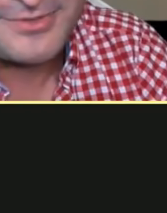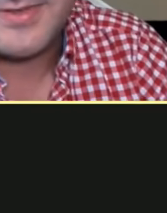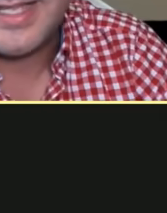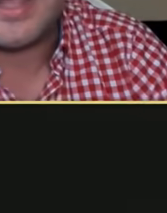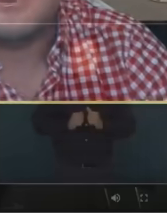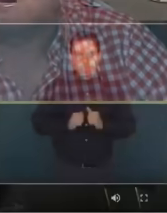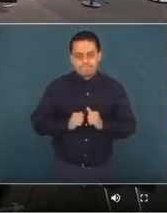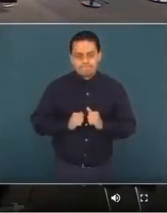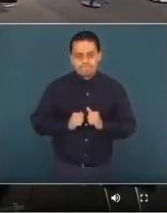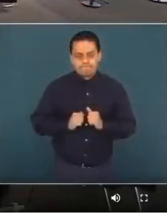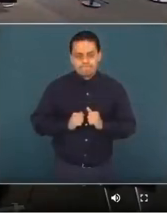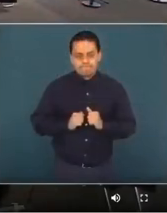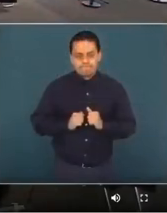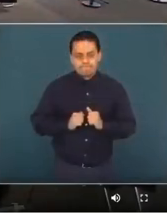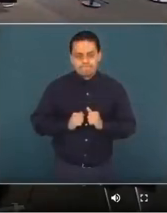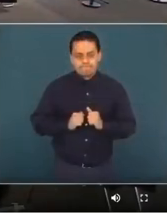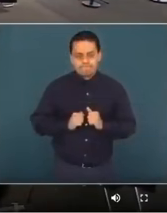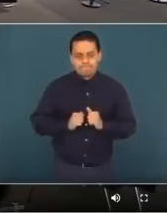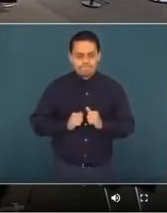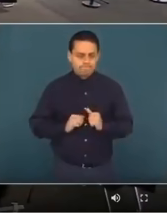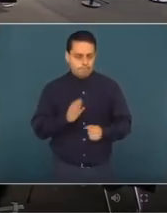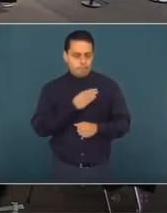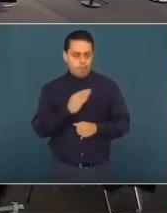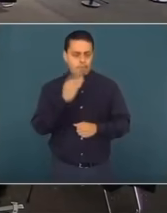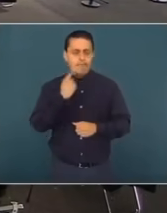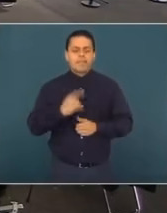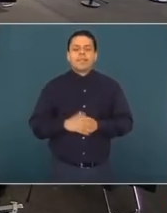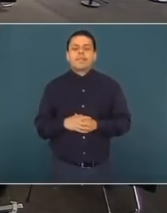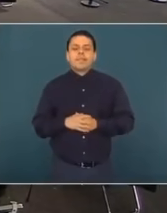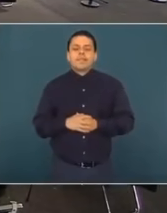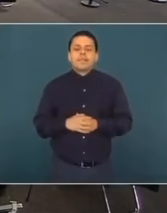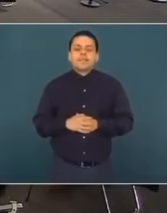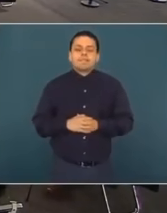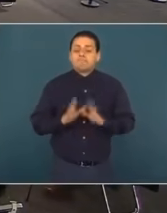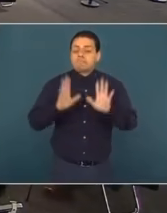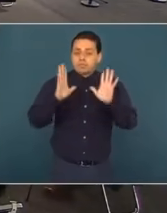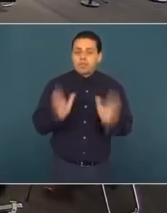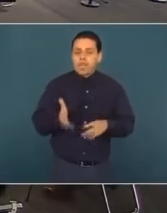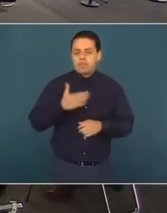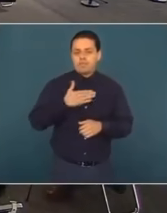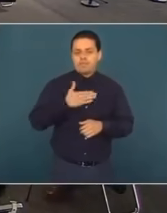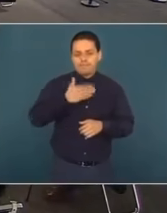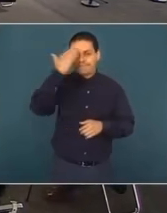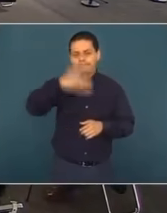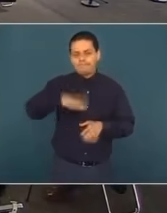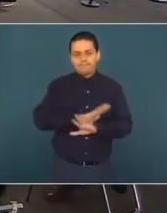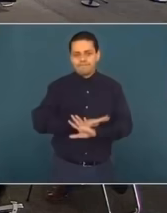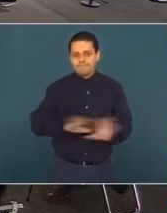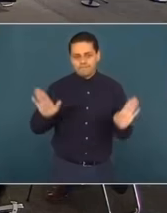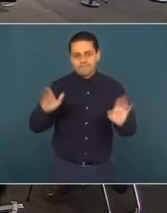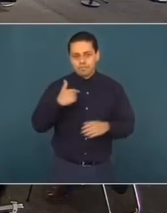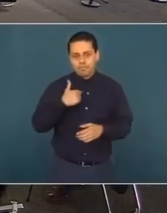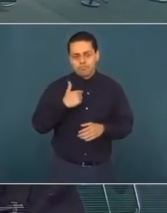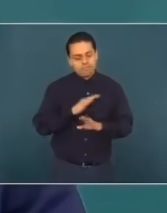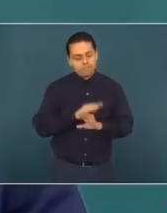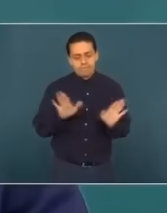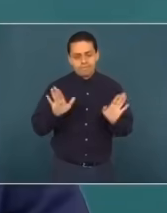es suficiente. Pero vamos a escuchar lo que dice el presidente. Ya tengo conocimiento de